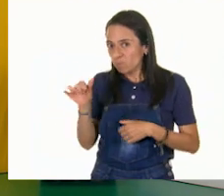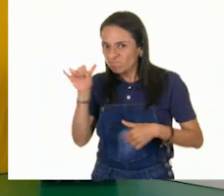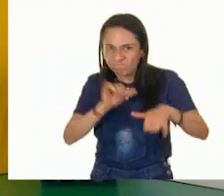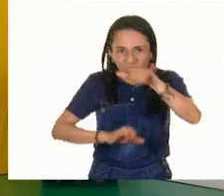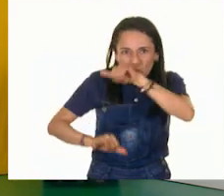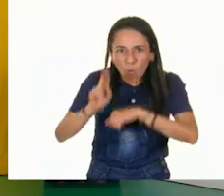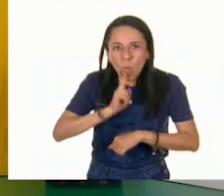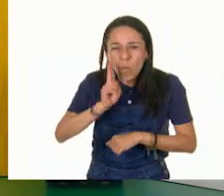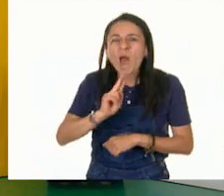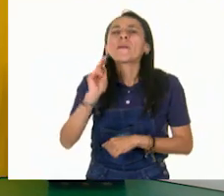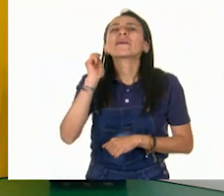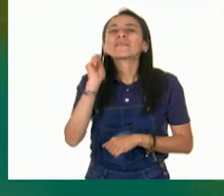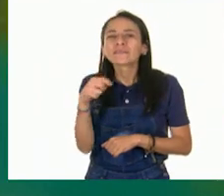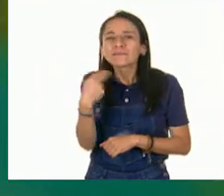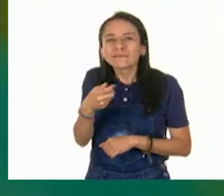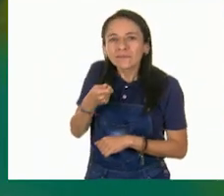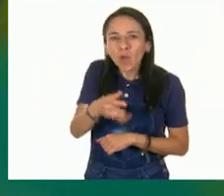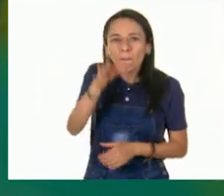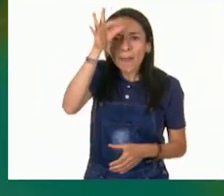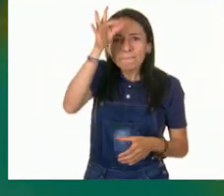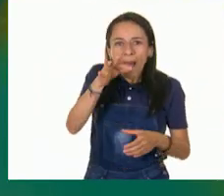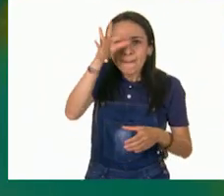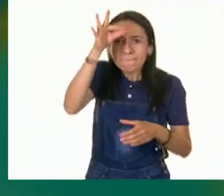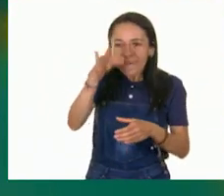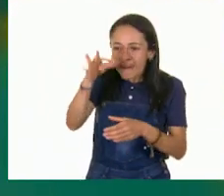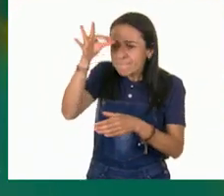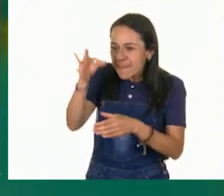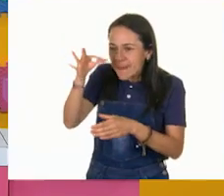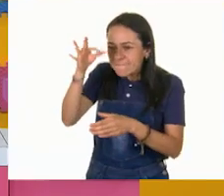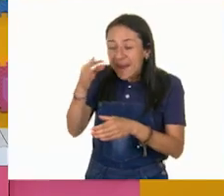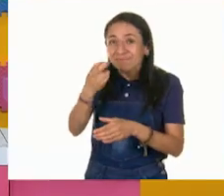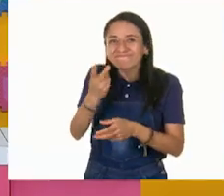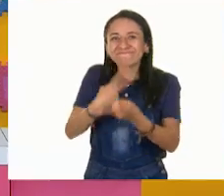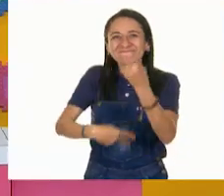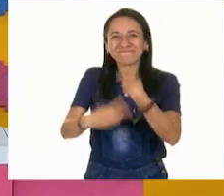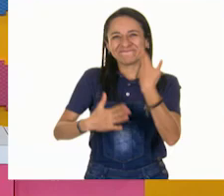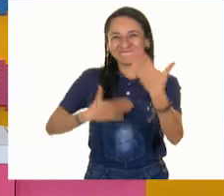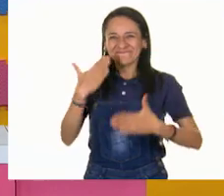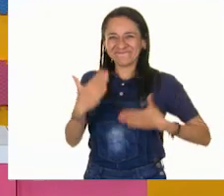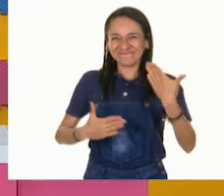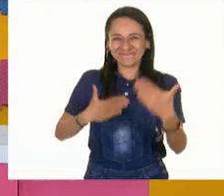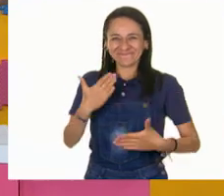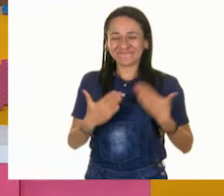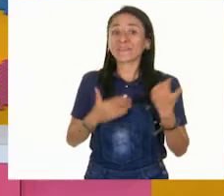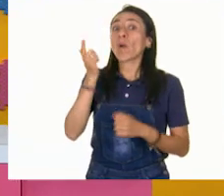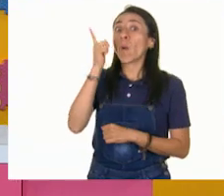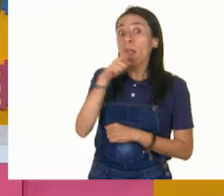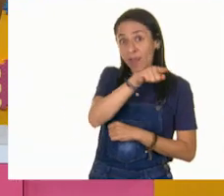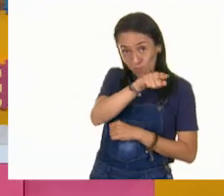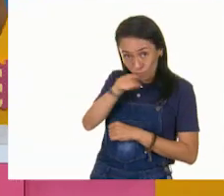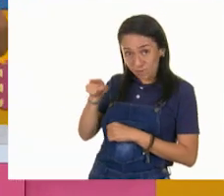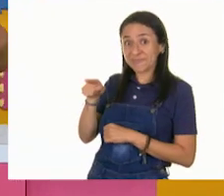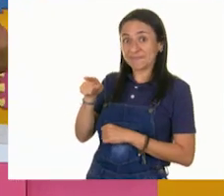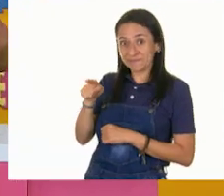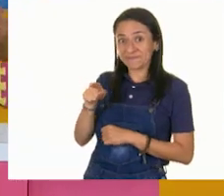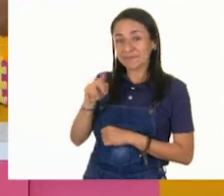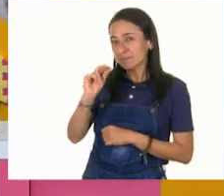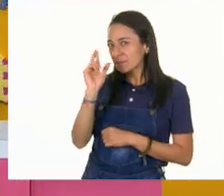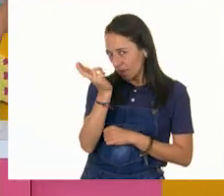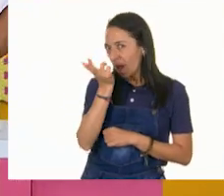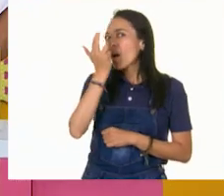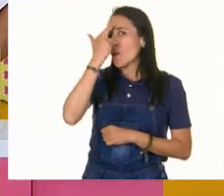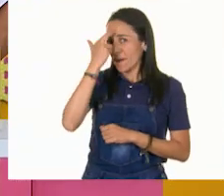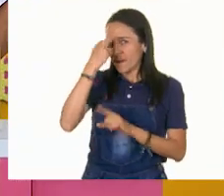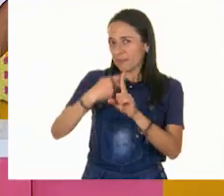experimento. Espero que ustedes recuerden todas las tonalidades de alegría que tenemos en nuestro